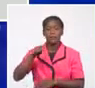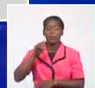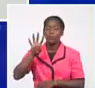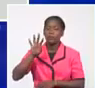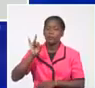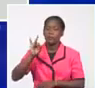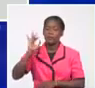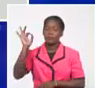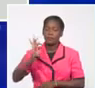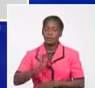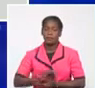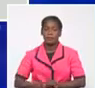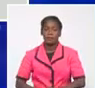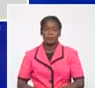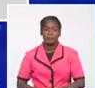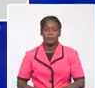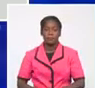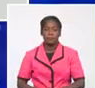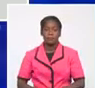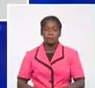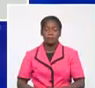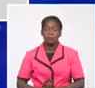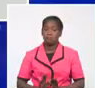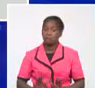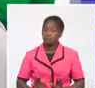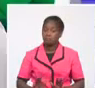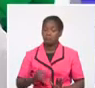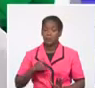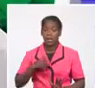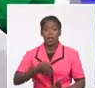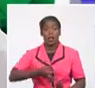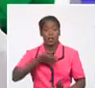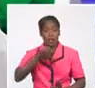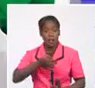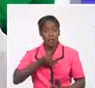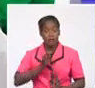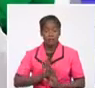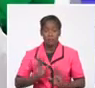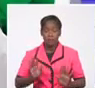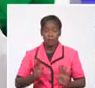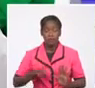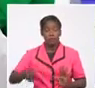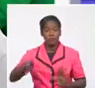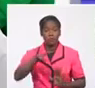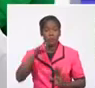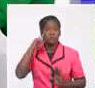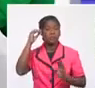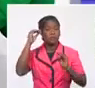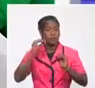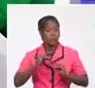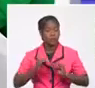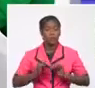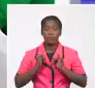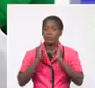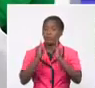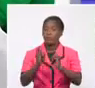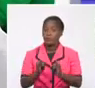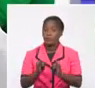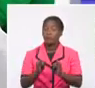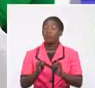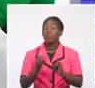0,47%. Hasta aquí, Gisela, a todas las personas que nos escuchan, la situación de